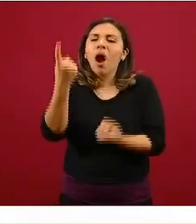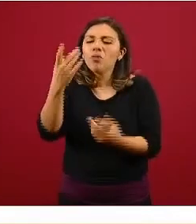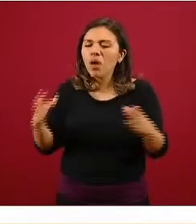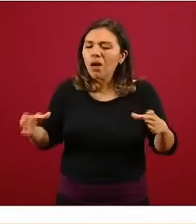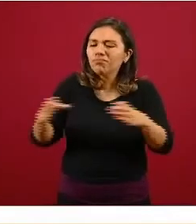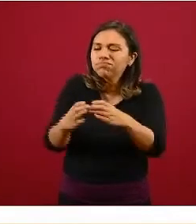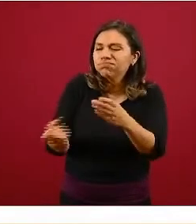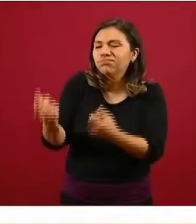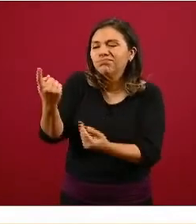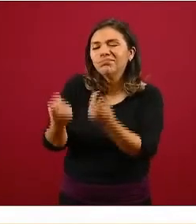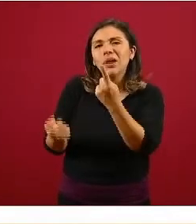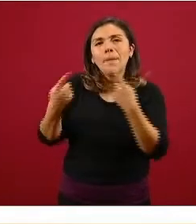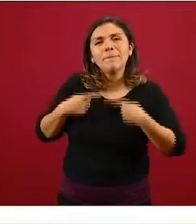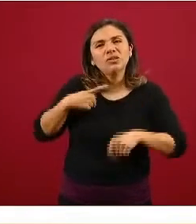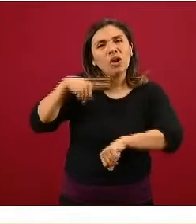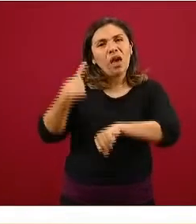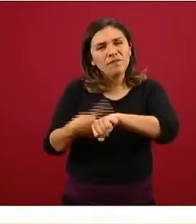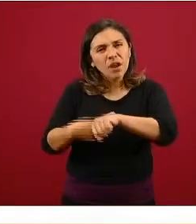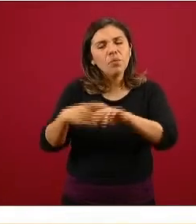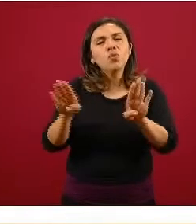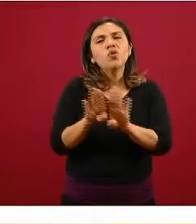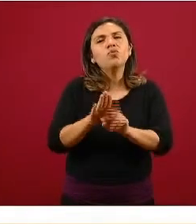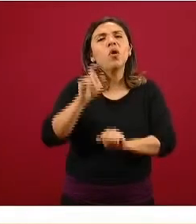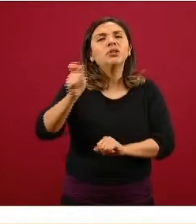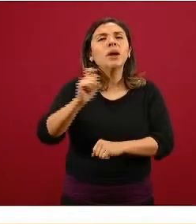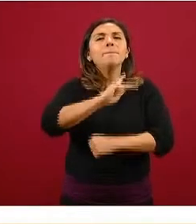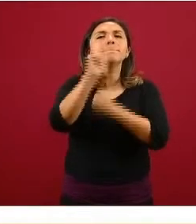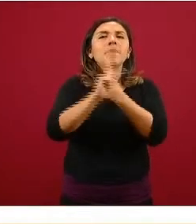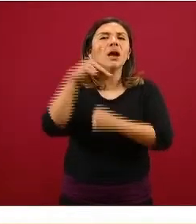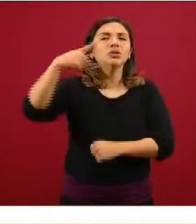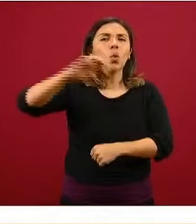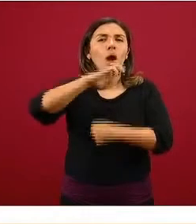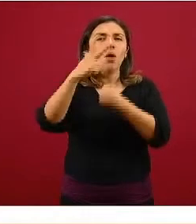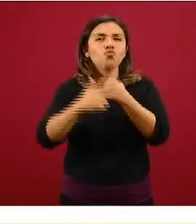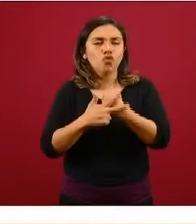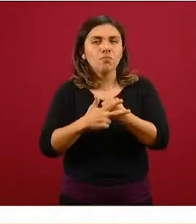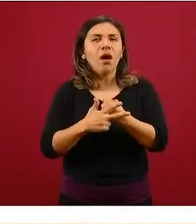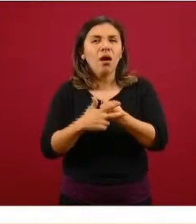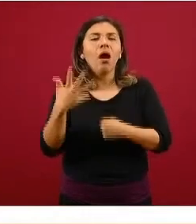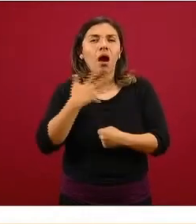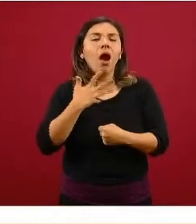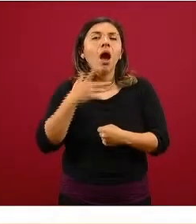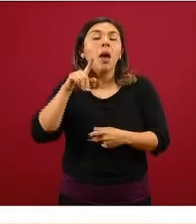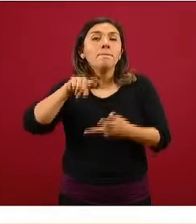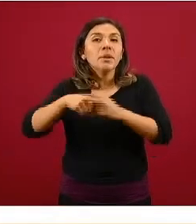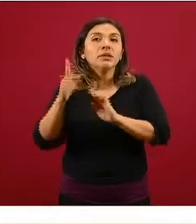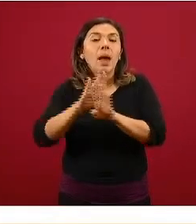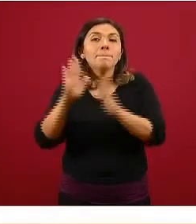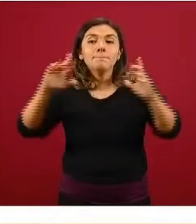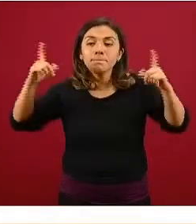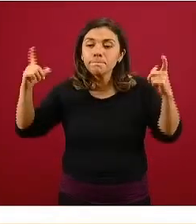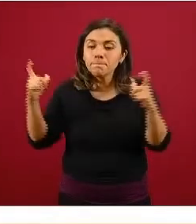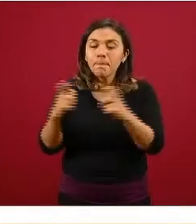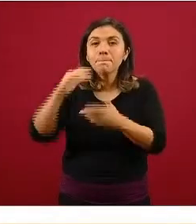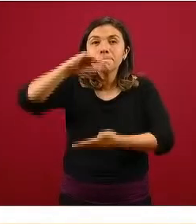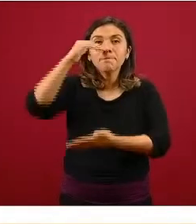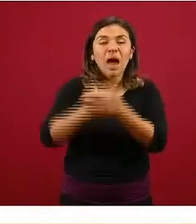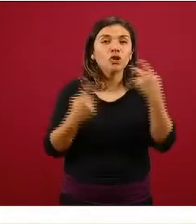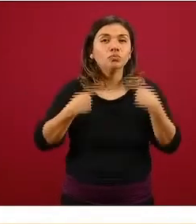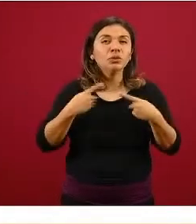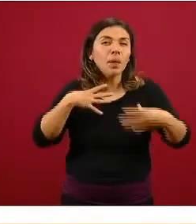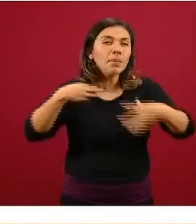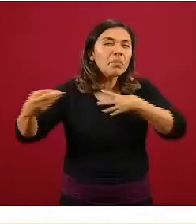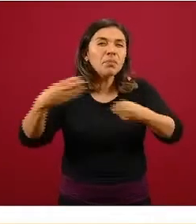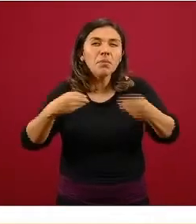como es el caso de los países europeos que ya disminuyeron su primera curva epidémica,